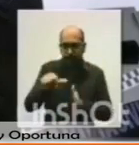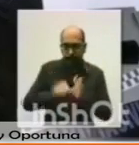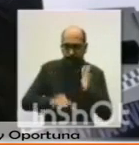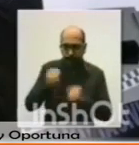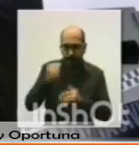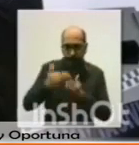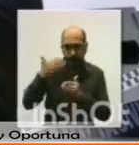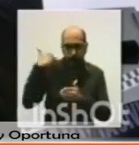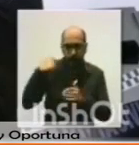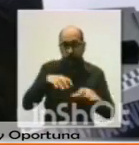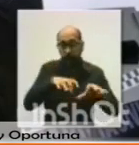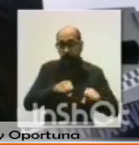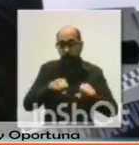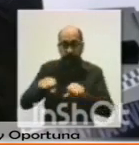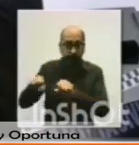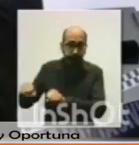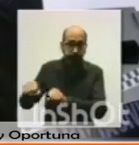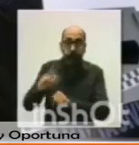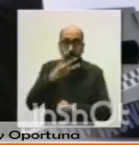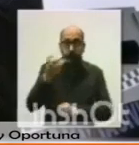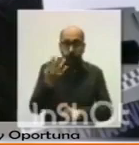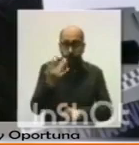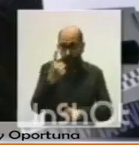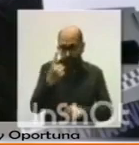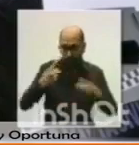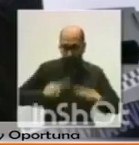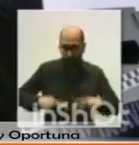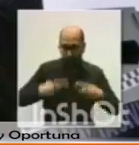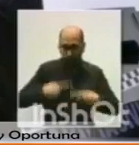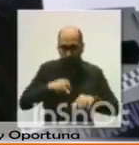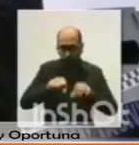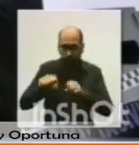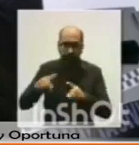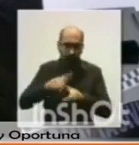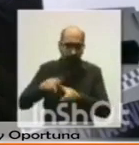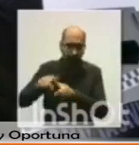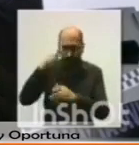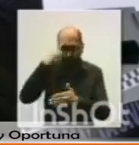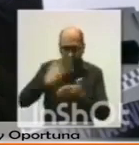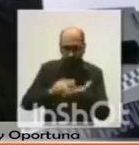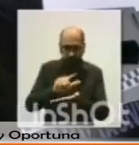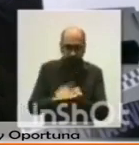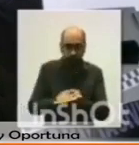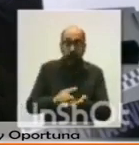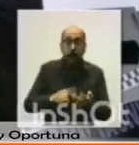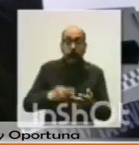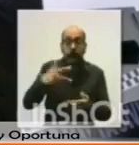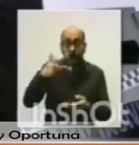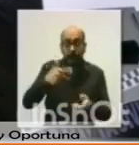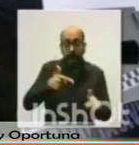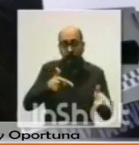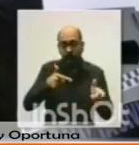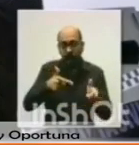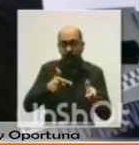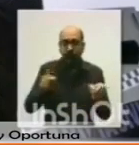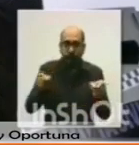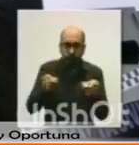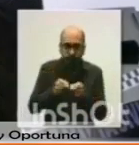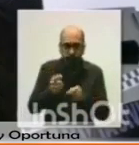septiembre pasado fueron detenidas 351 personas por diversos delitos, decomisadas 13 armas largas, 23